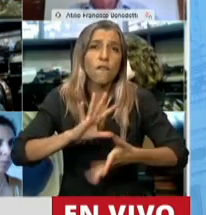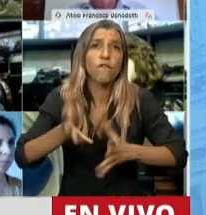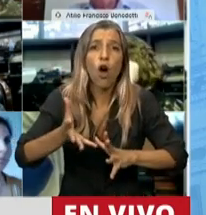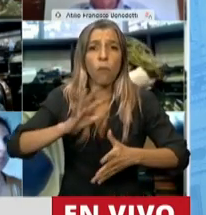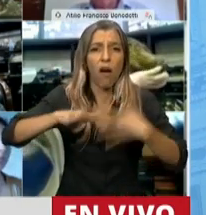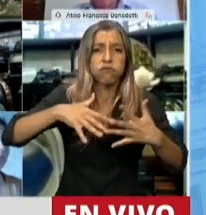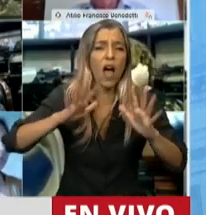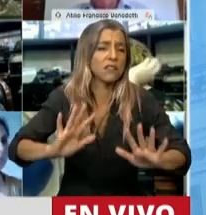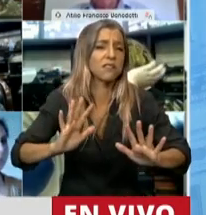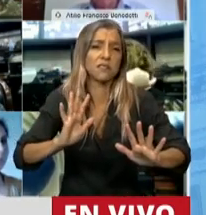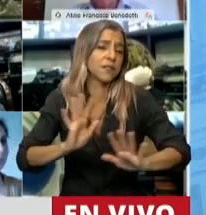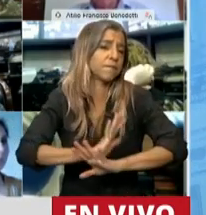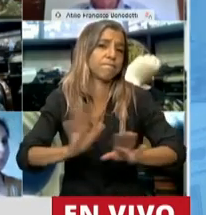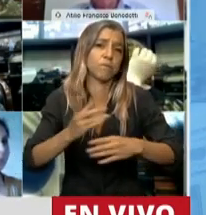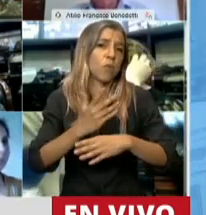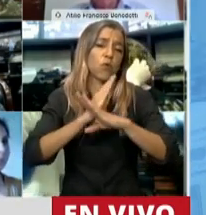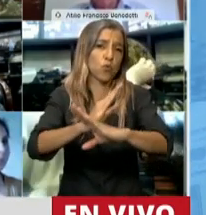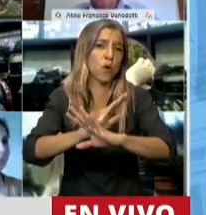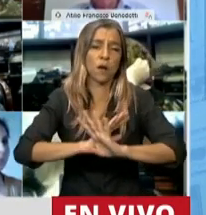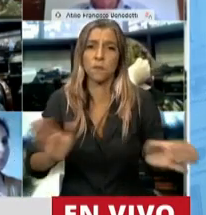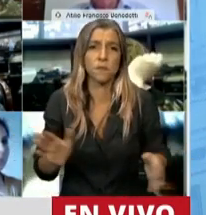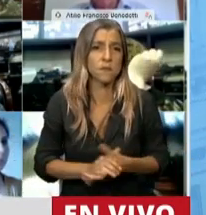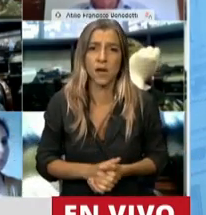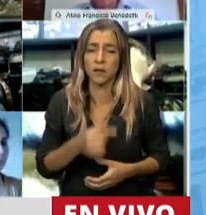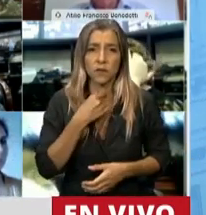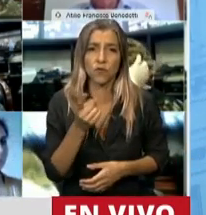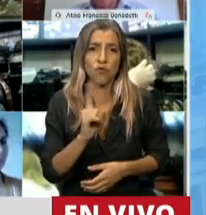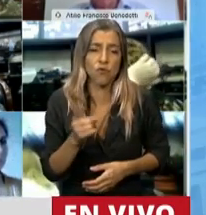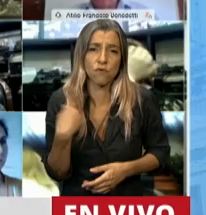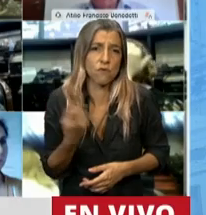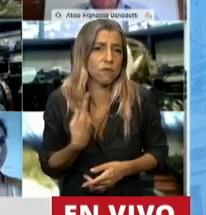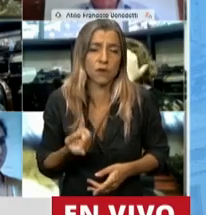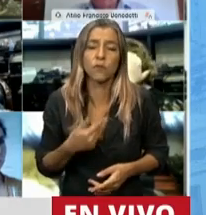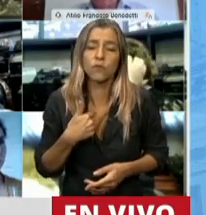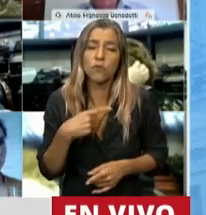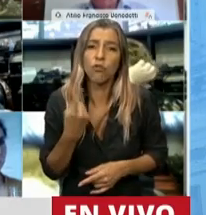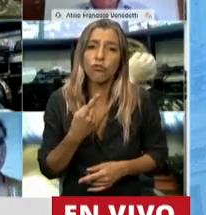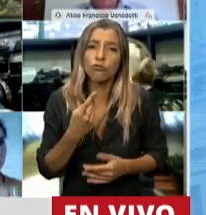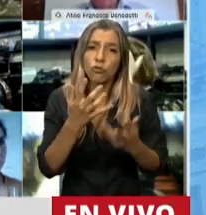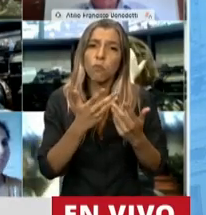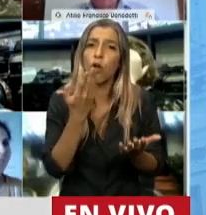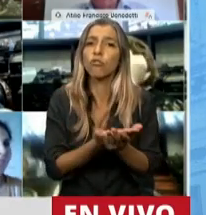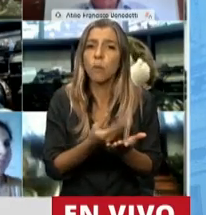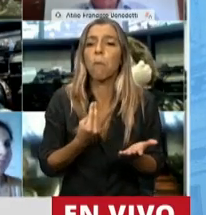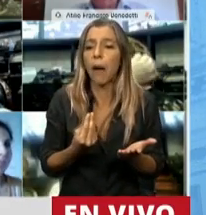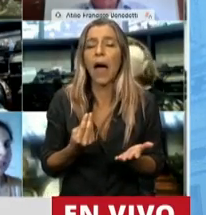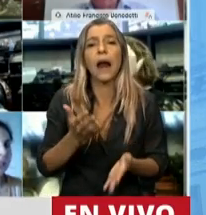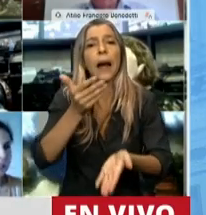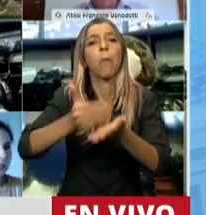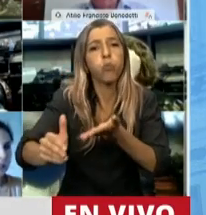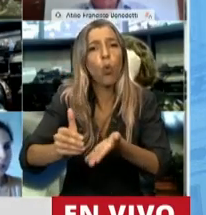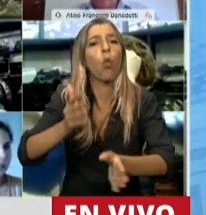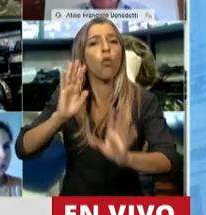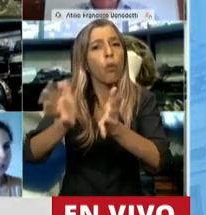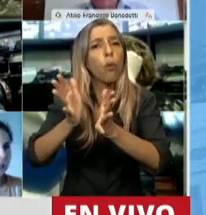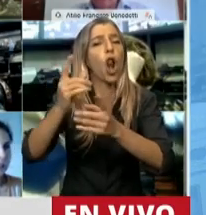violencia en la Argentina. Hemos presentado un proyecto para declarar y repudiar la violencia. Lo hemos presentado y tiene giro a la Comisión